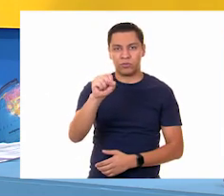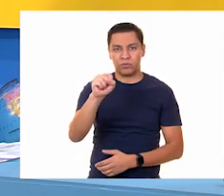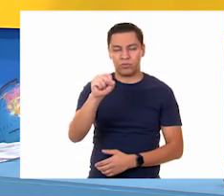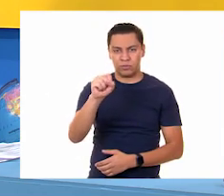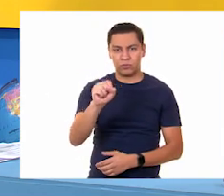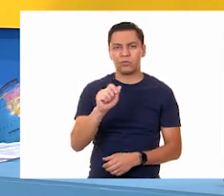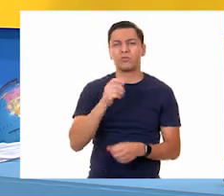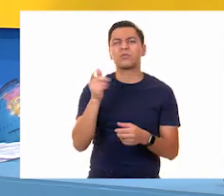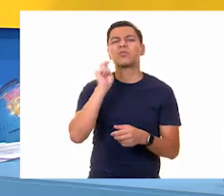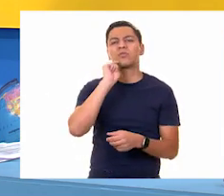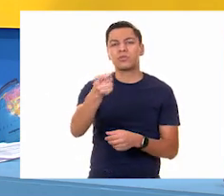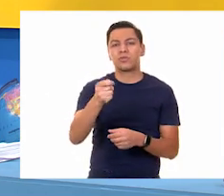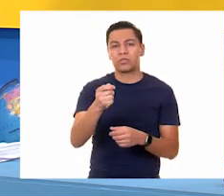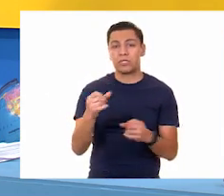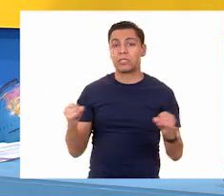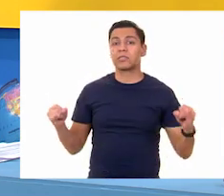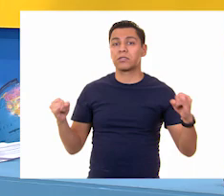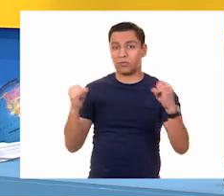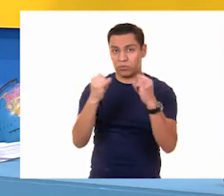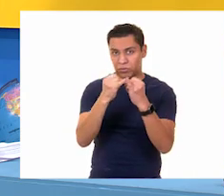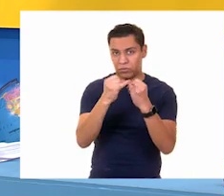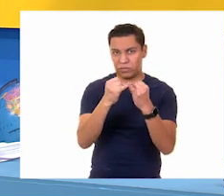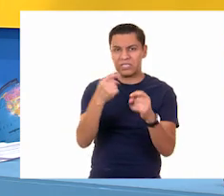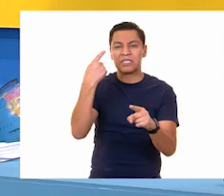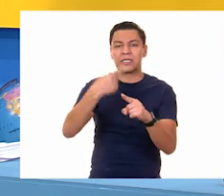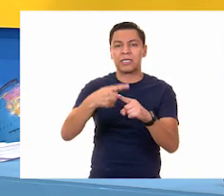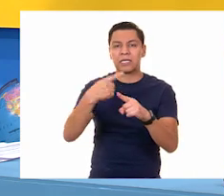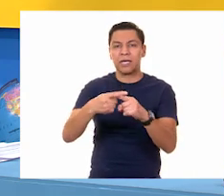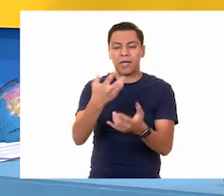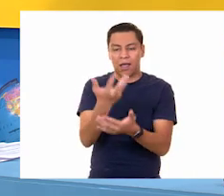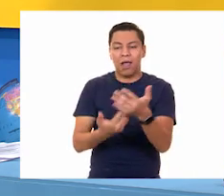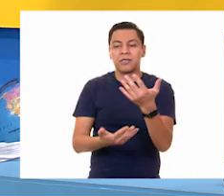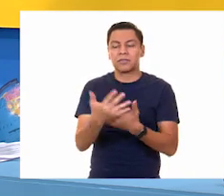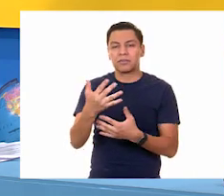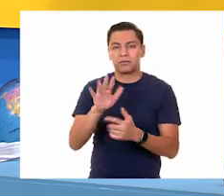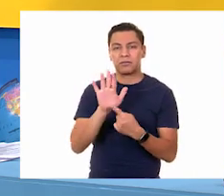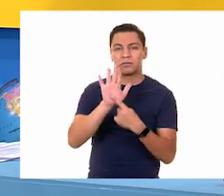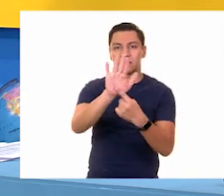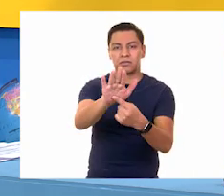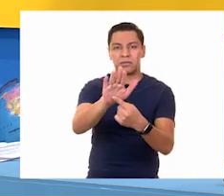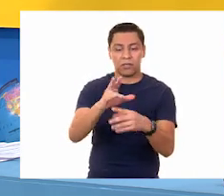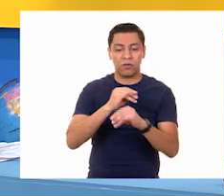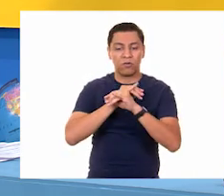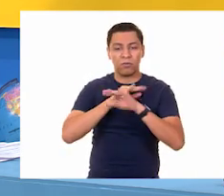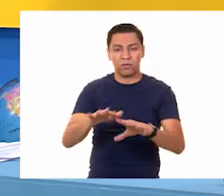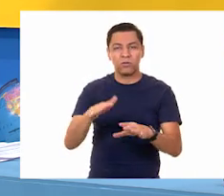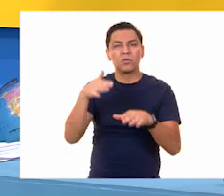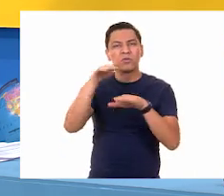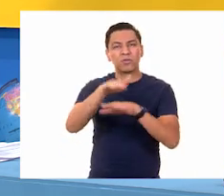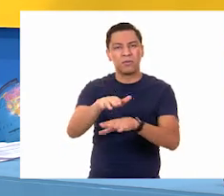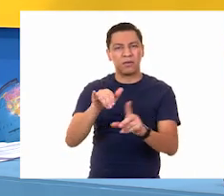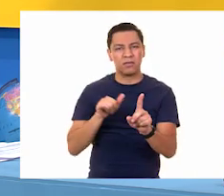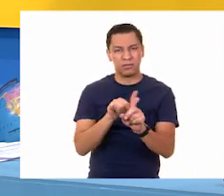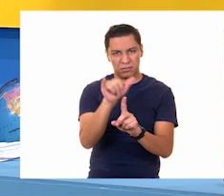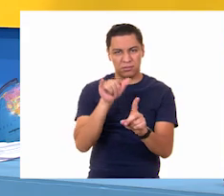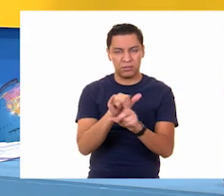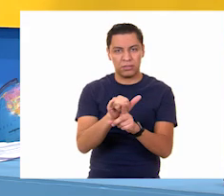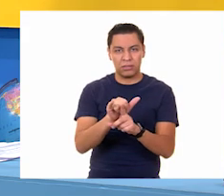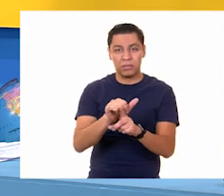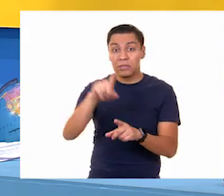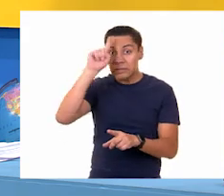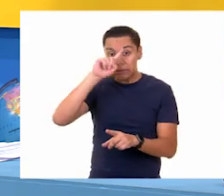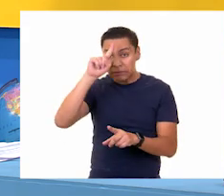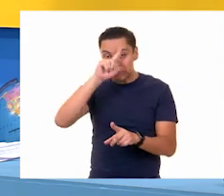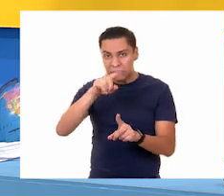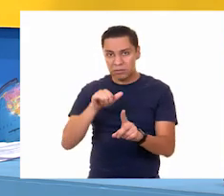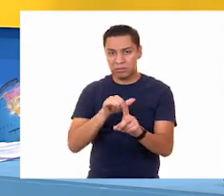Datos sobre la institución que lo publica, información sobre el acoso y recomendaciones para enfrentarlo,